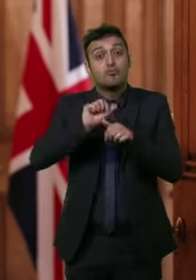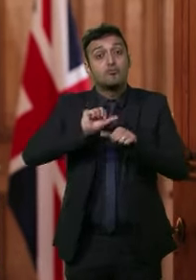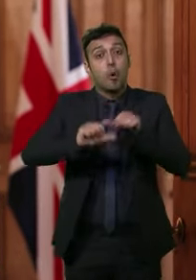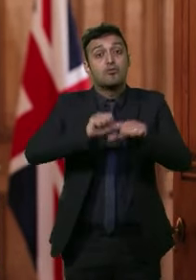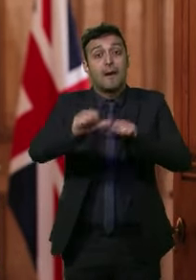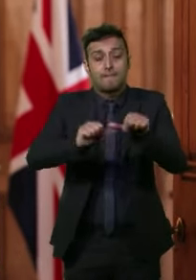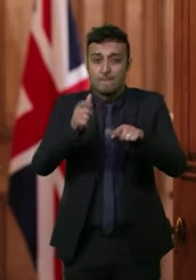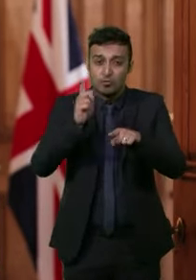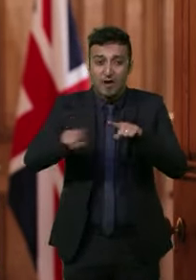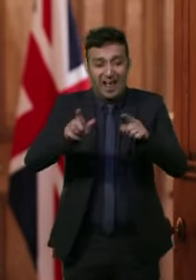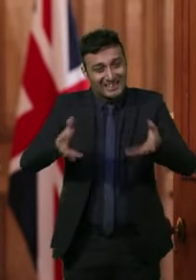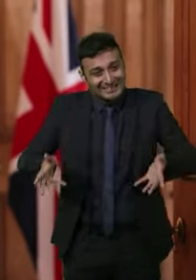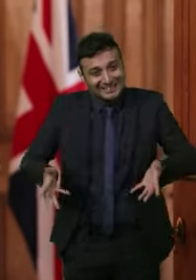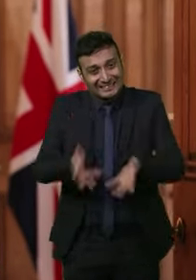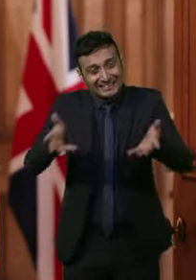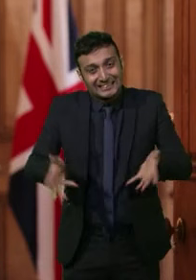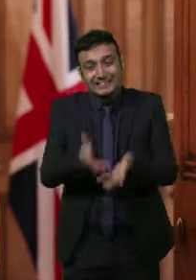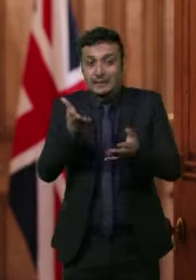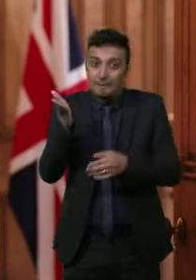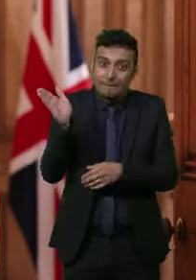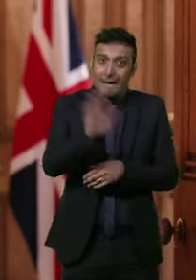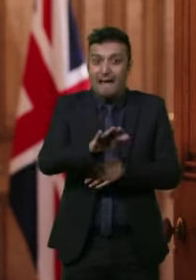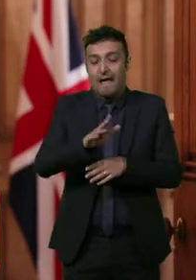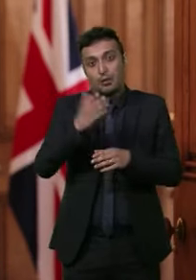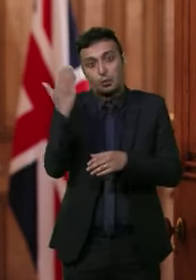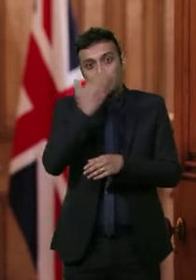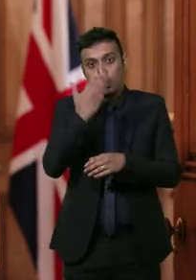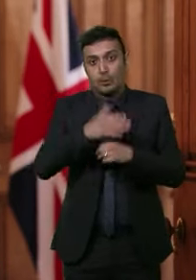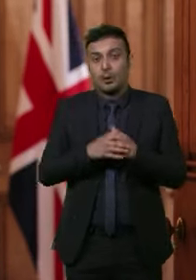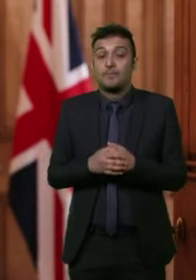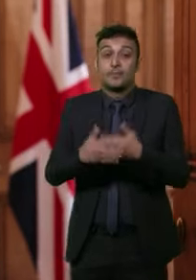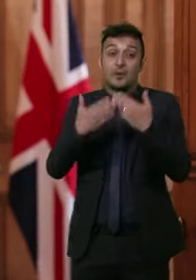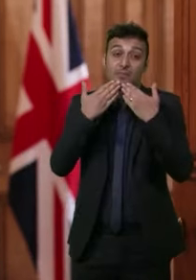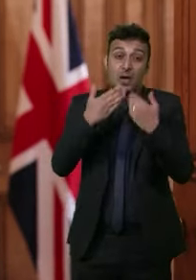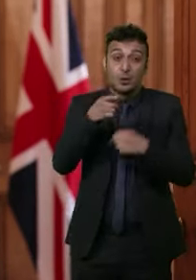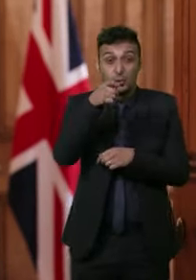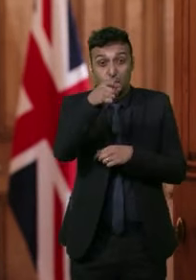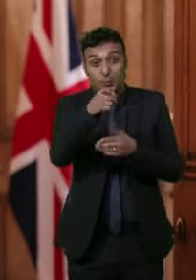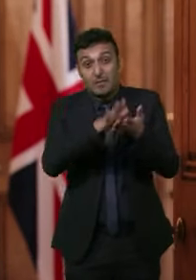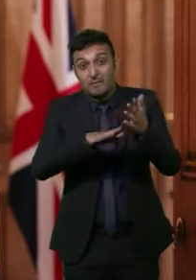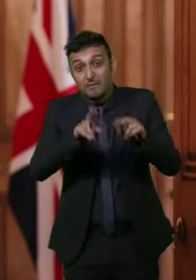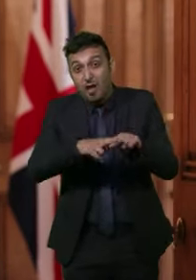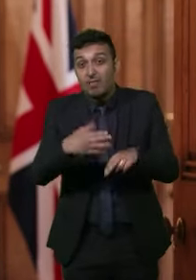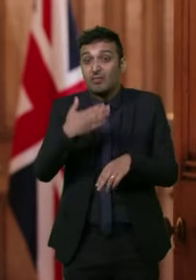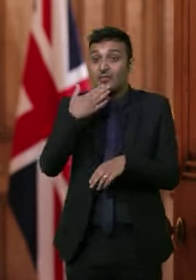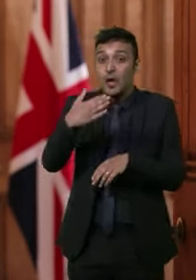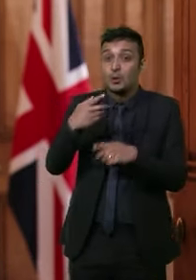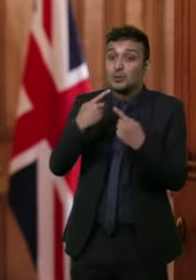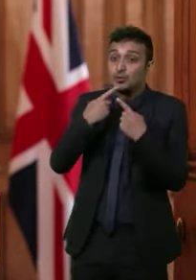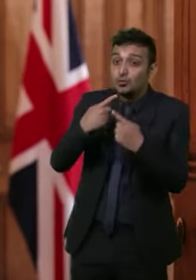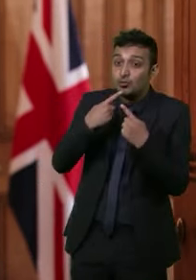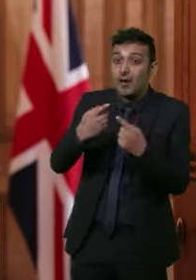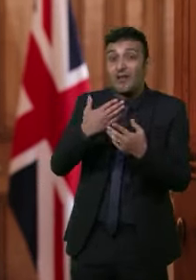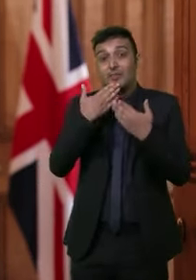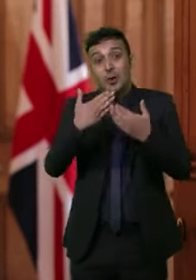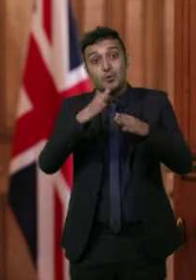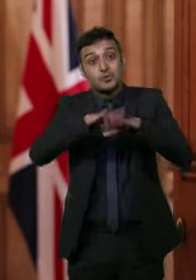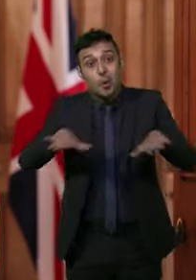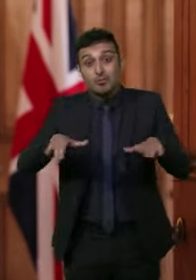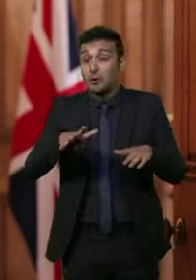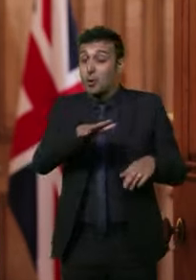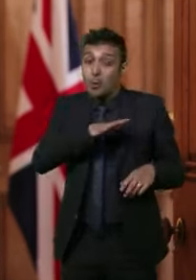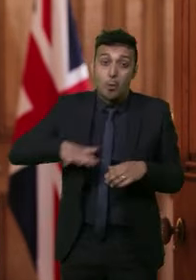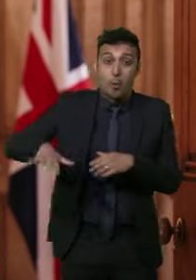todo es gracias a todos ustedes padres profesores alumnos gracias a este enorme esfuerzo nacional para